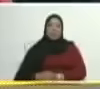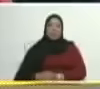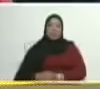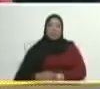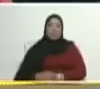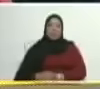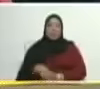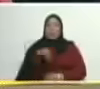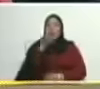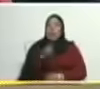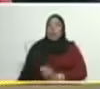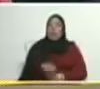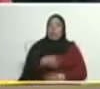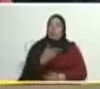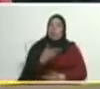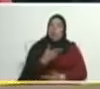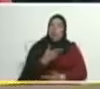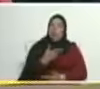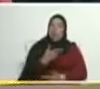referirme